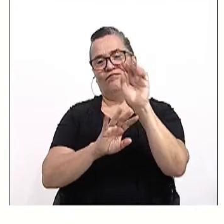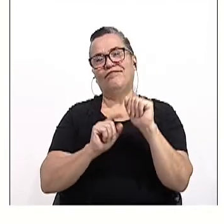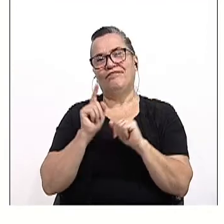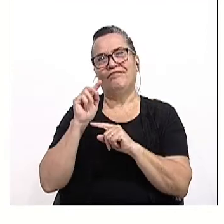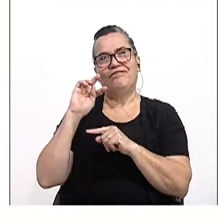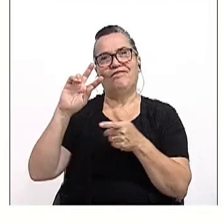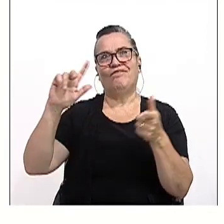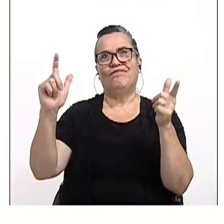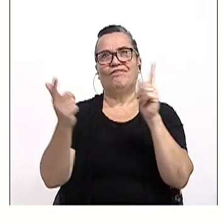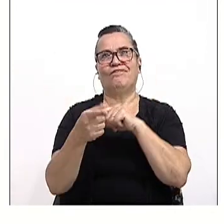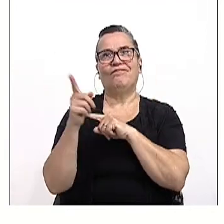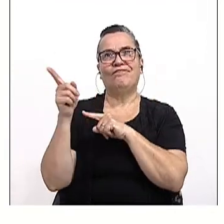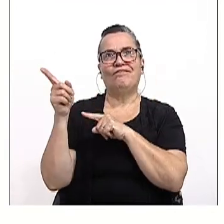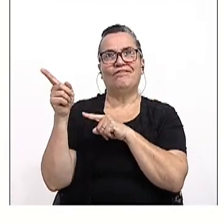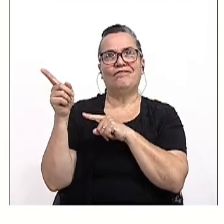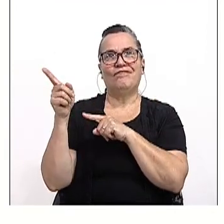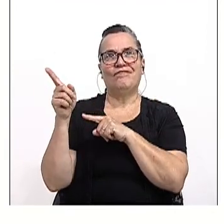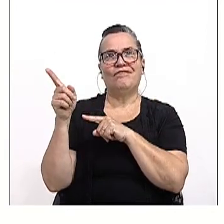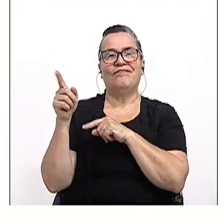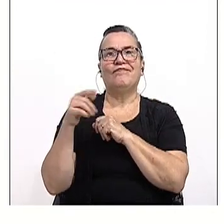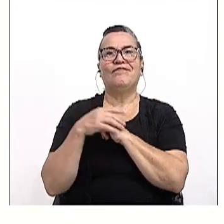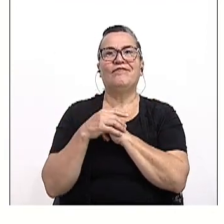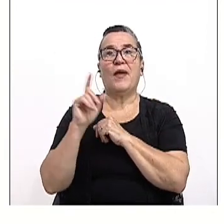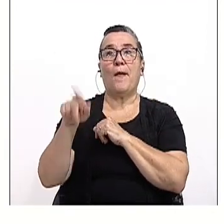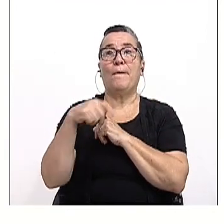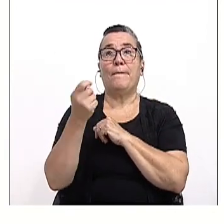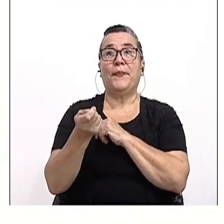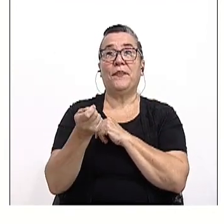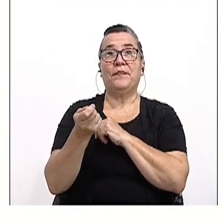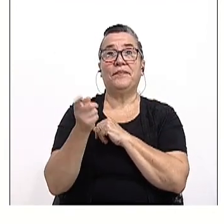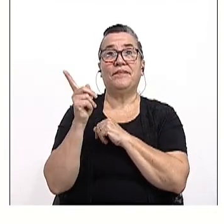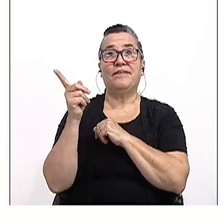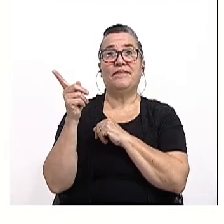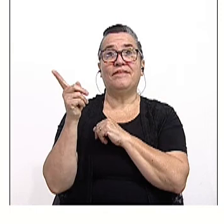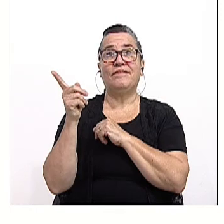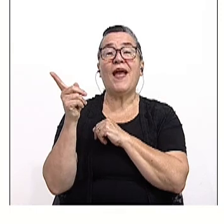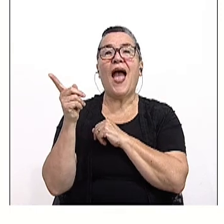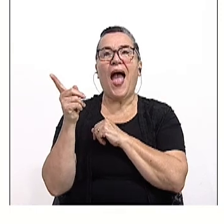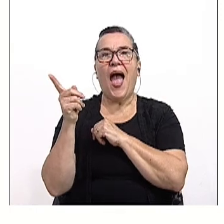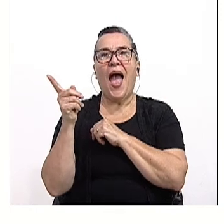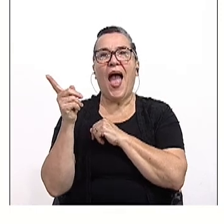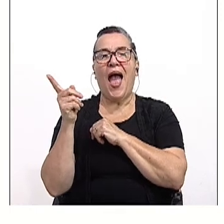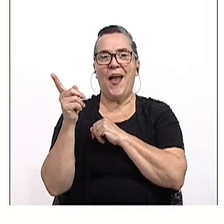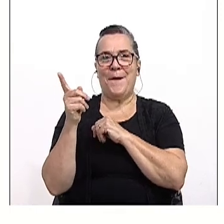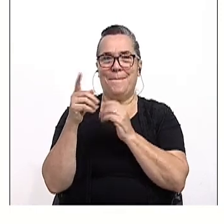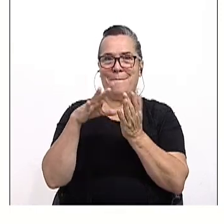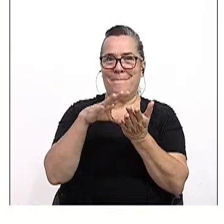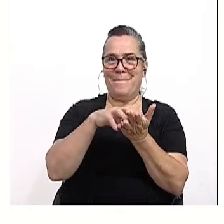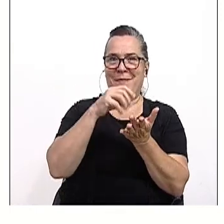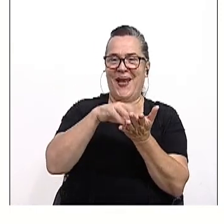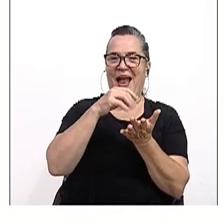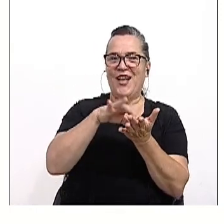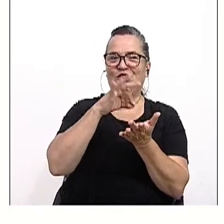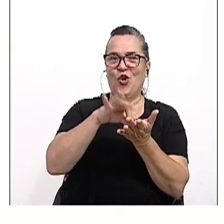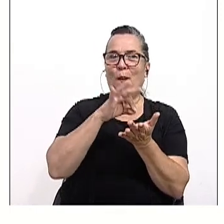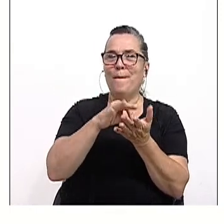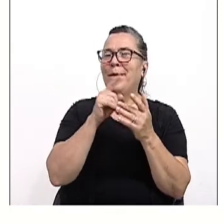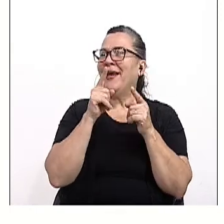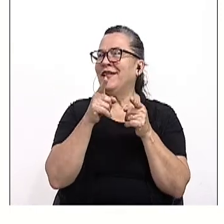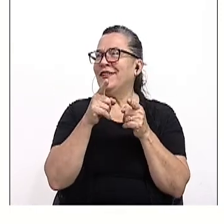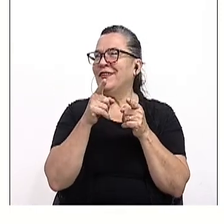darle vuelta a la primer cartita de arriba y vemos que tenemos un gallo